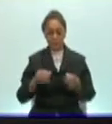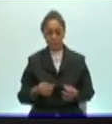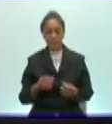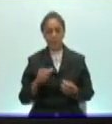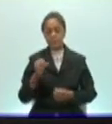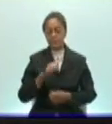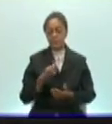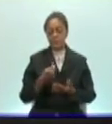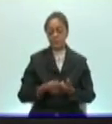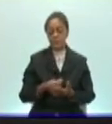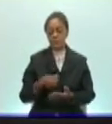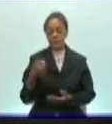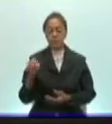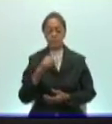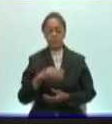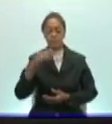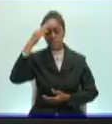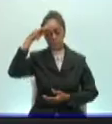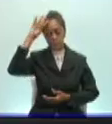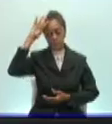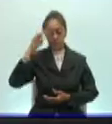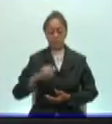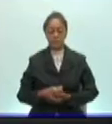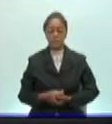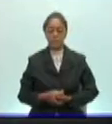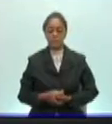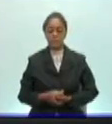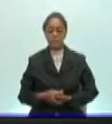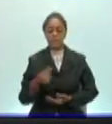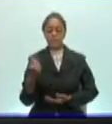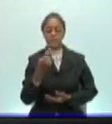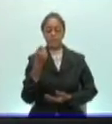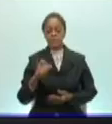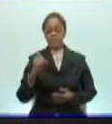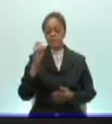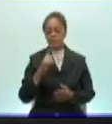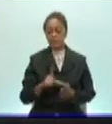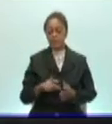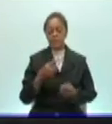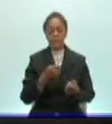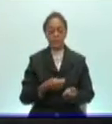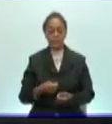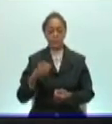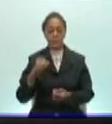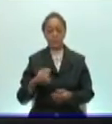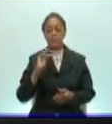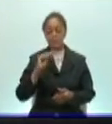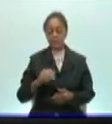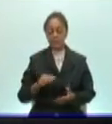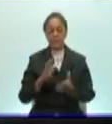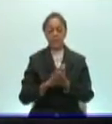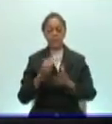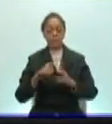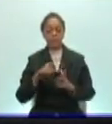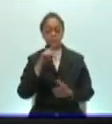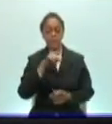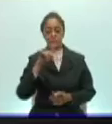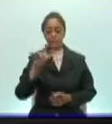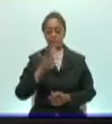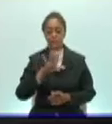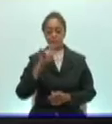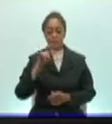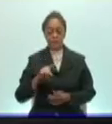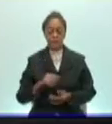situación económica y social del país. La primera ley de reforma agraria es dictada en mayo de